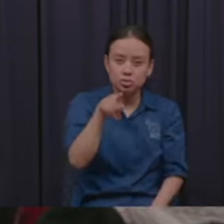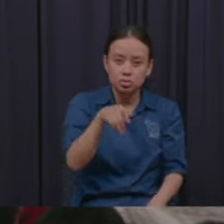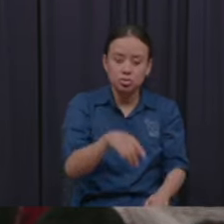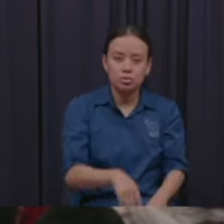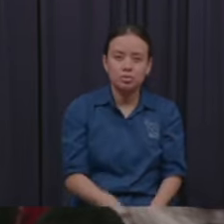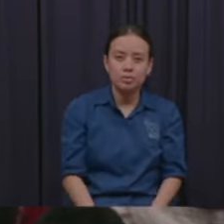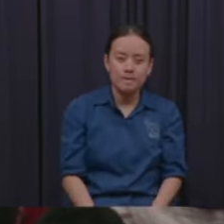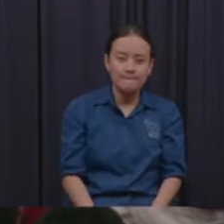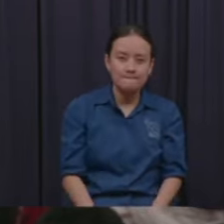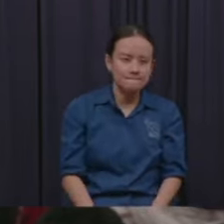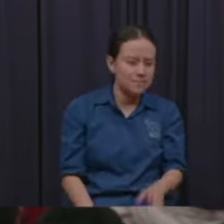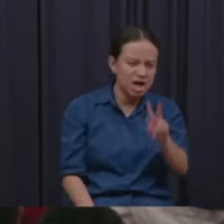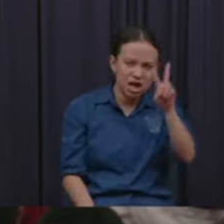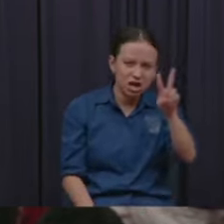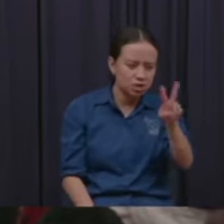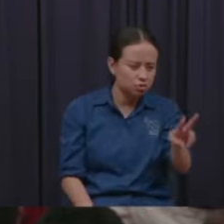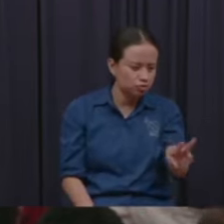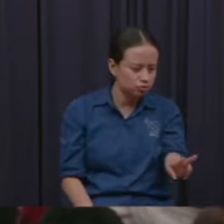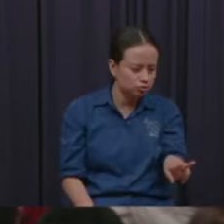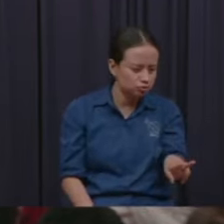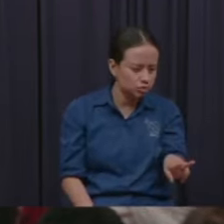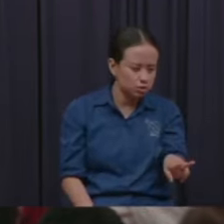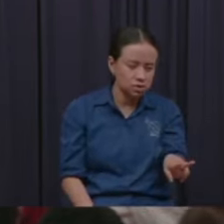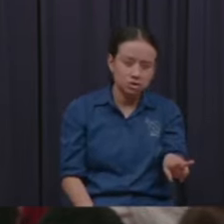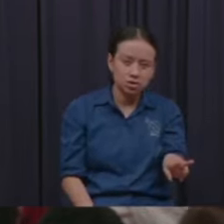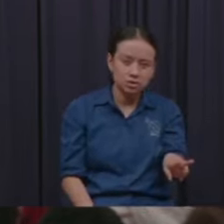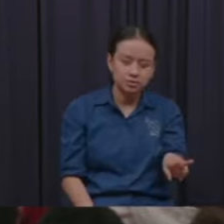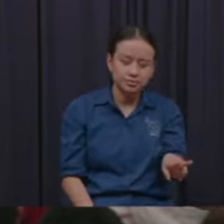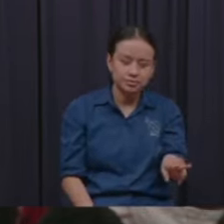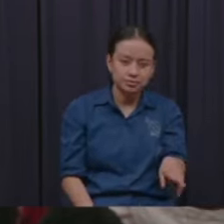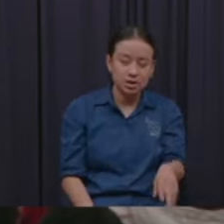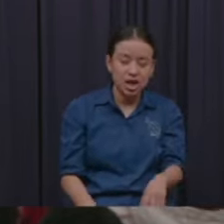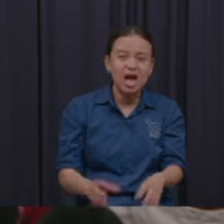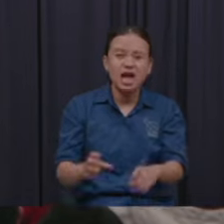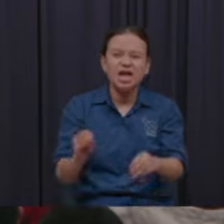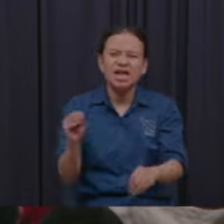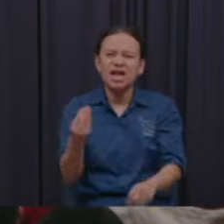Y lo tiene allí de adorno y eso está con símbolos satánicos.